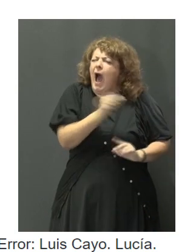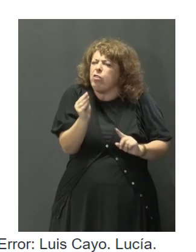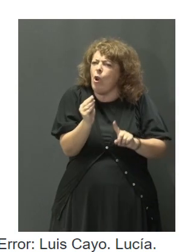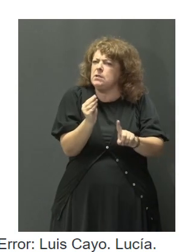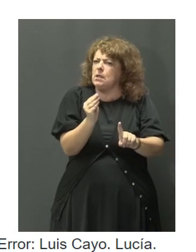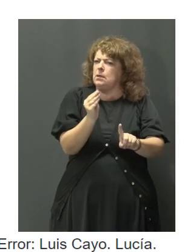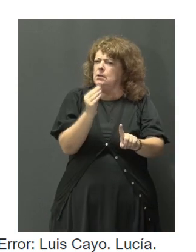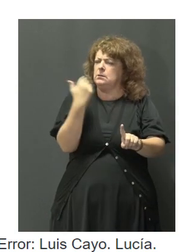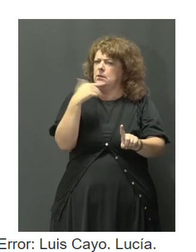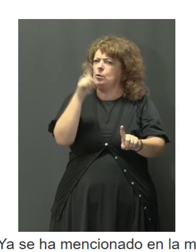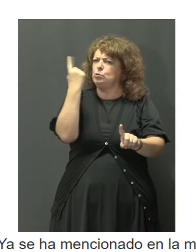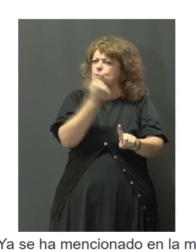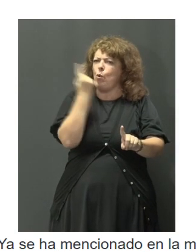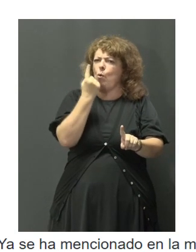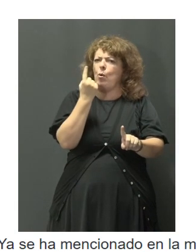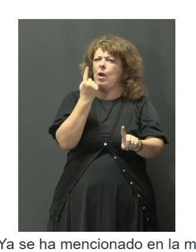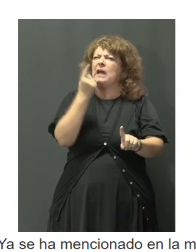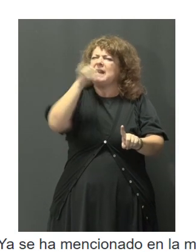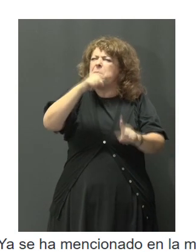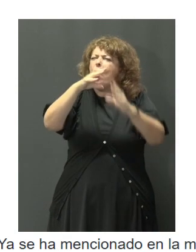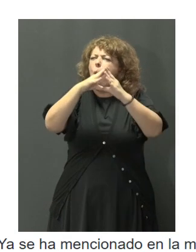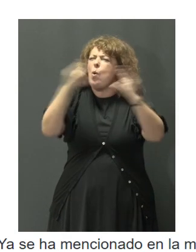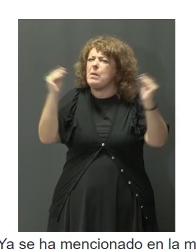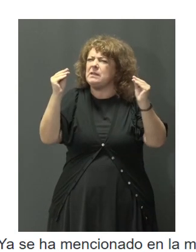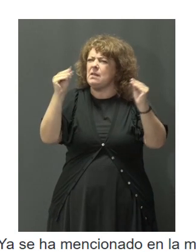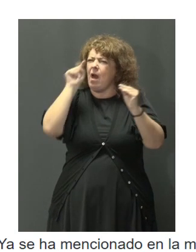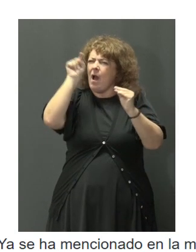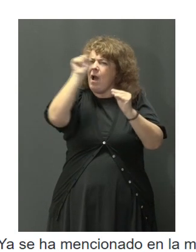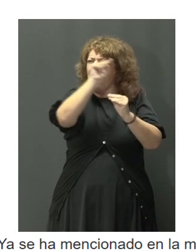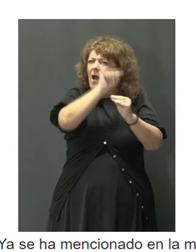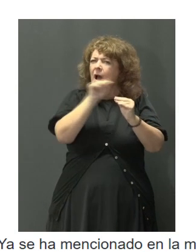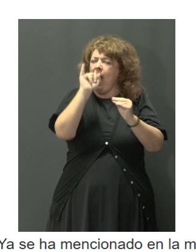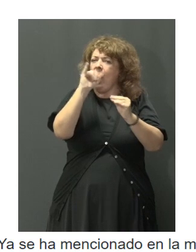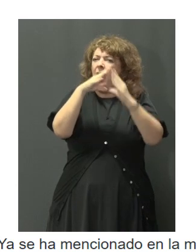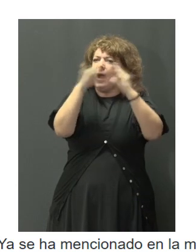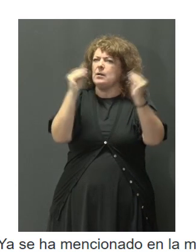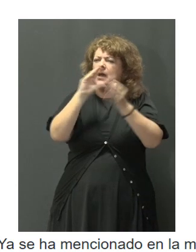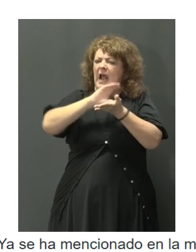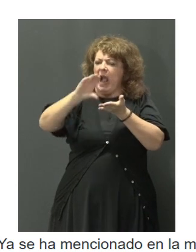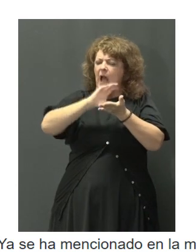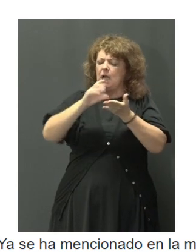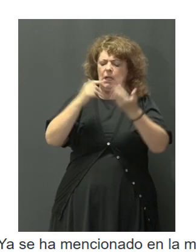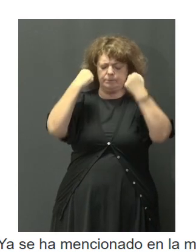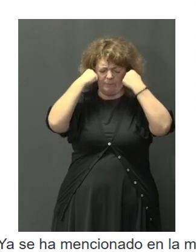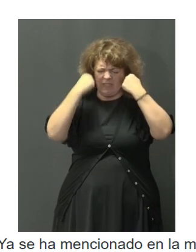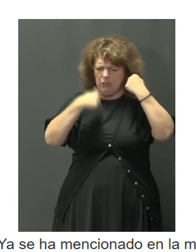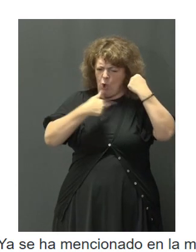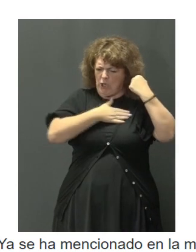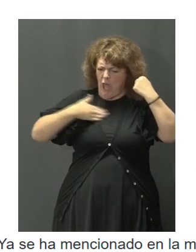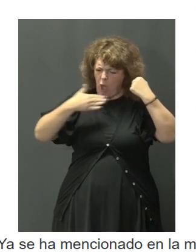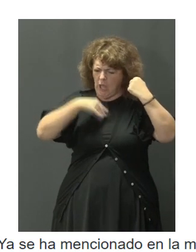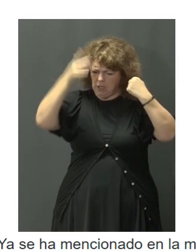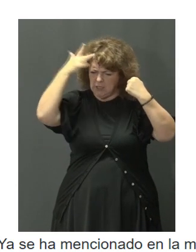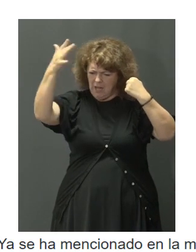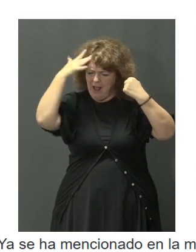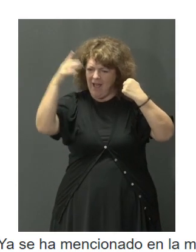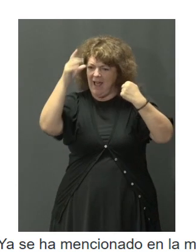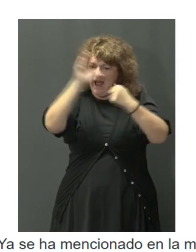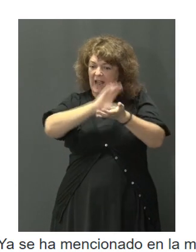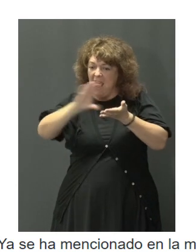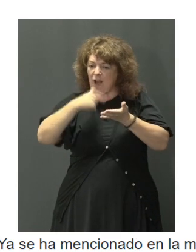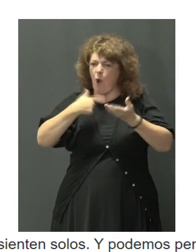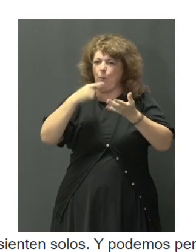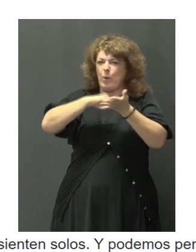adolescentes que realmente, incluso universitarios, que están realizando las carreras que querían, que incluso tienen un